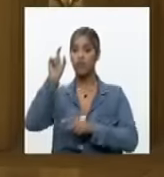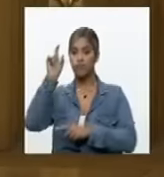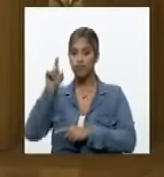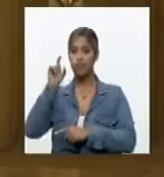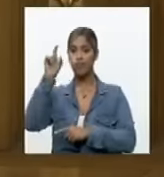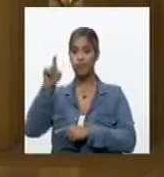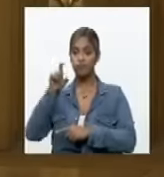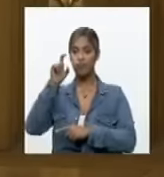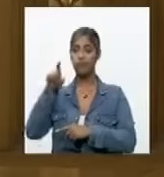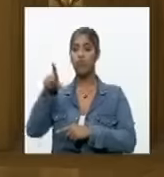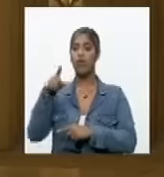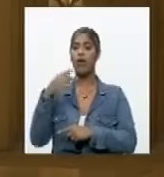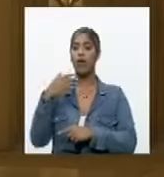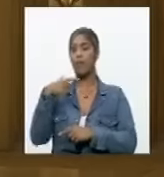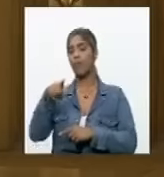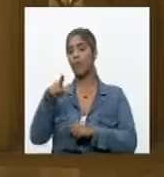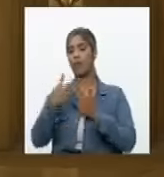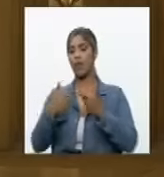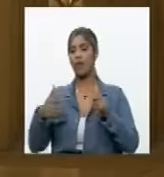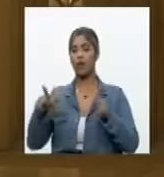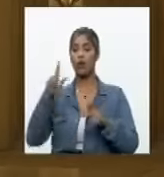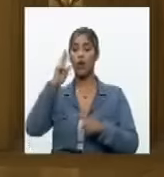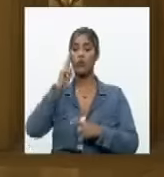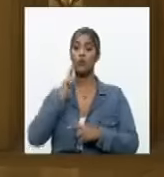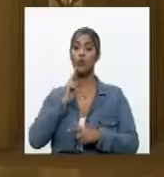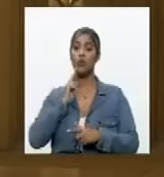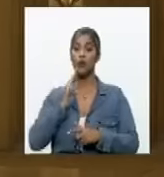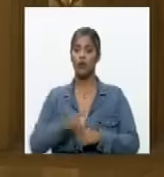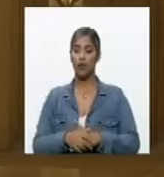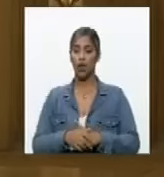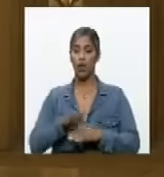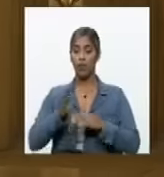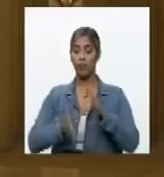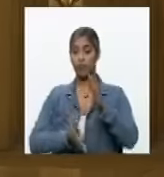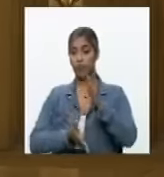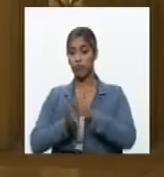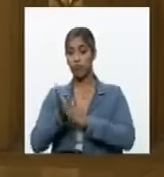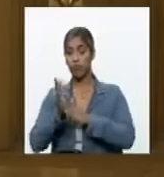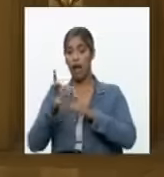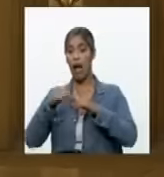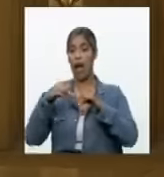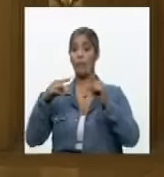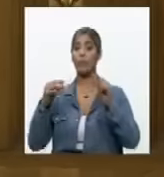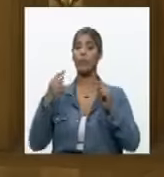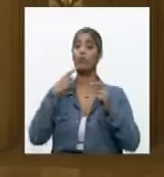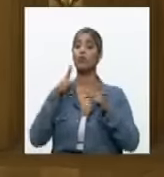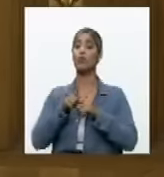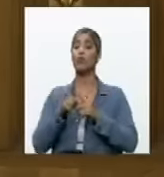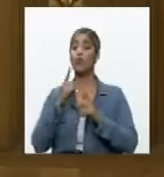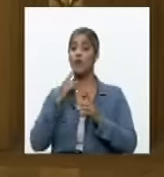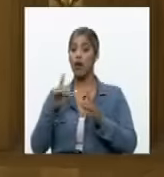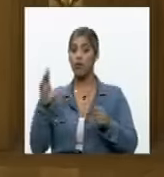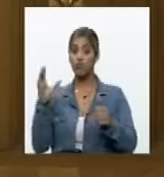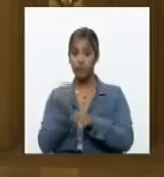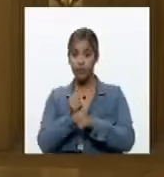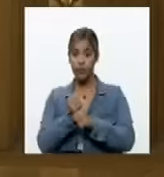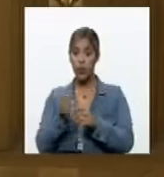que posteriormente tuvo que emigrar a Jamaica cuando se descubre la conspiración de Wally